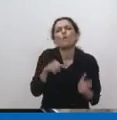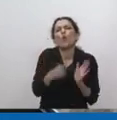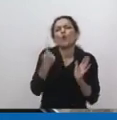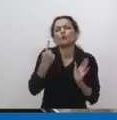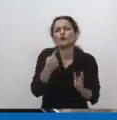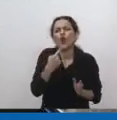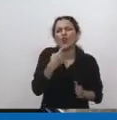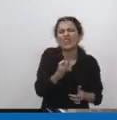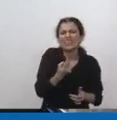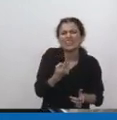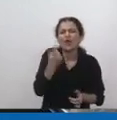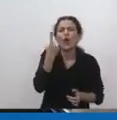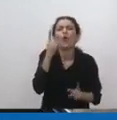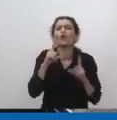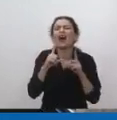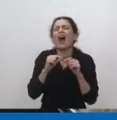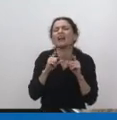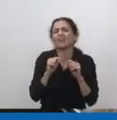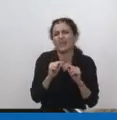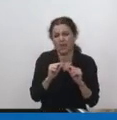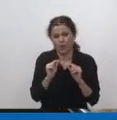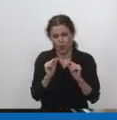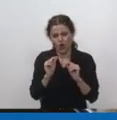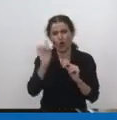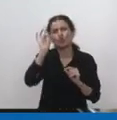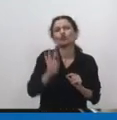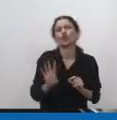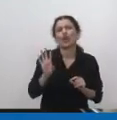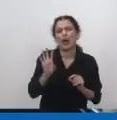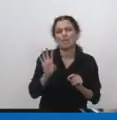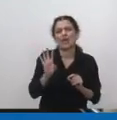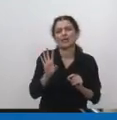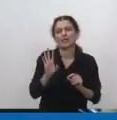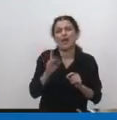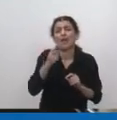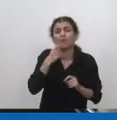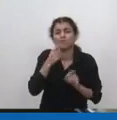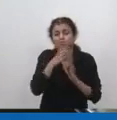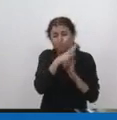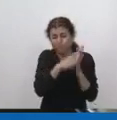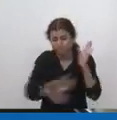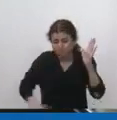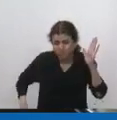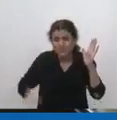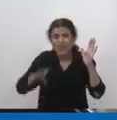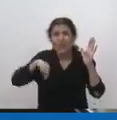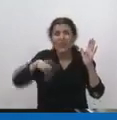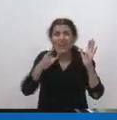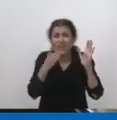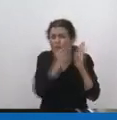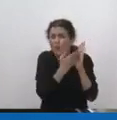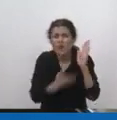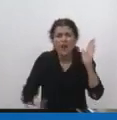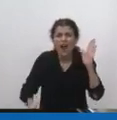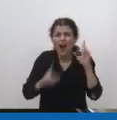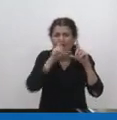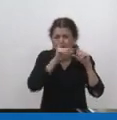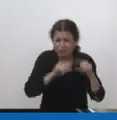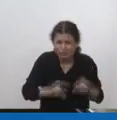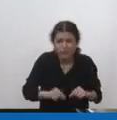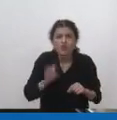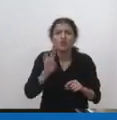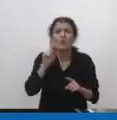punto, de un artículo de este tremendo mega DNU. Un mega